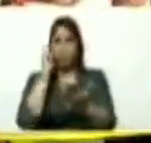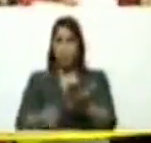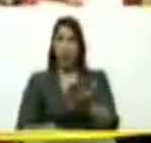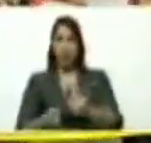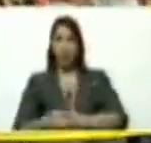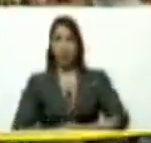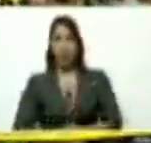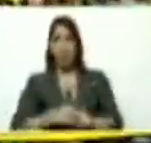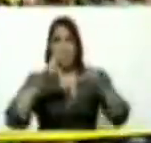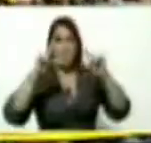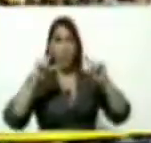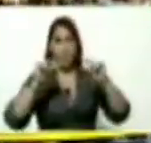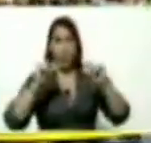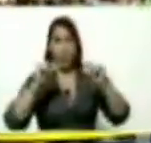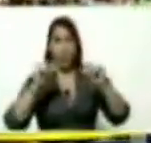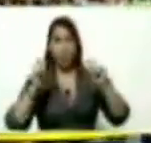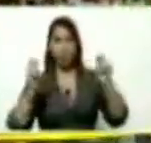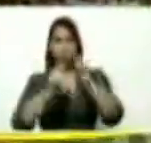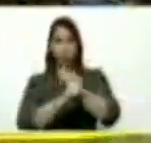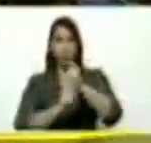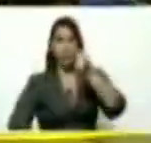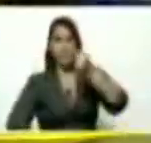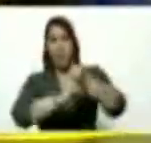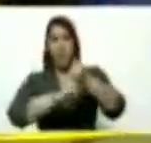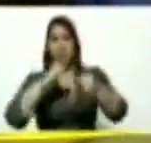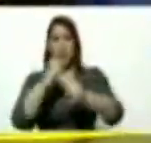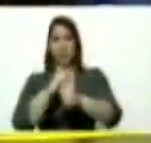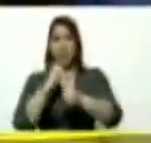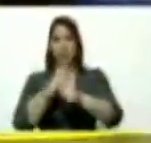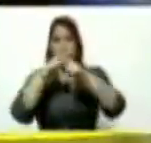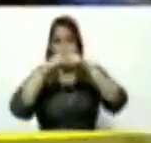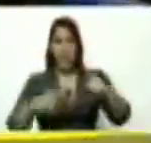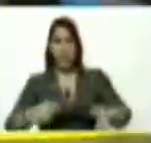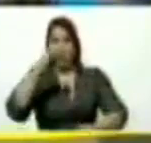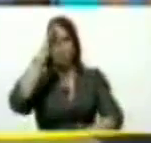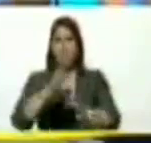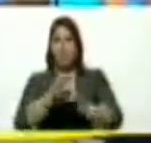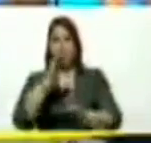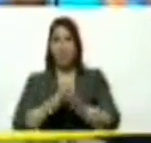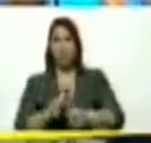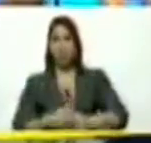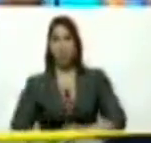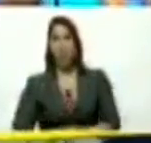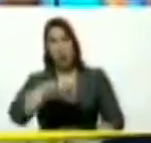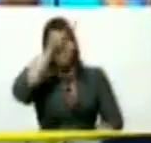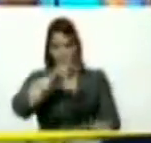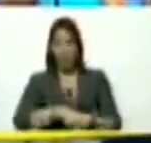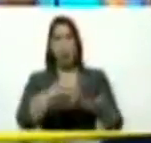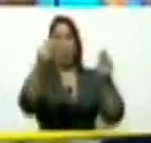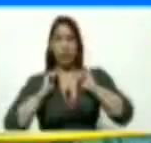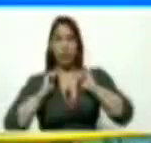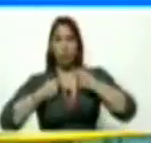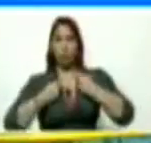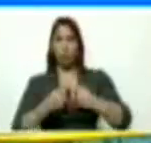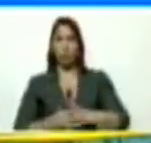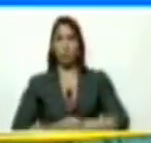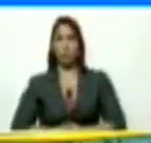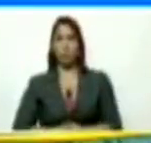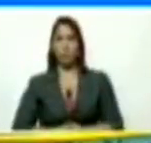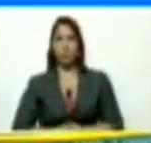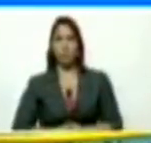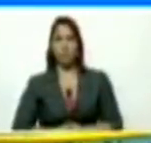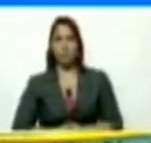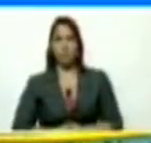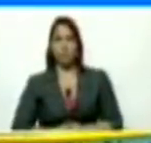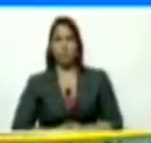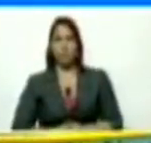que salario mínimo base de los trabajadores en medio Petro, aprobado, estoy de acuerdo. El presidente Nicolás Maduro